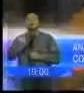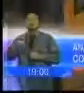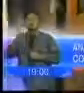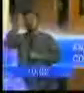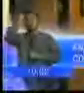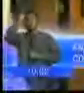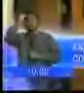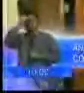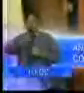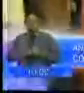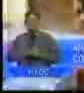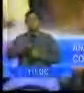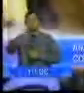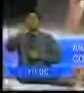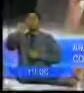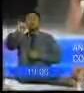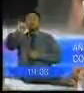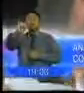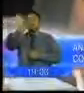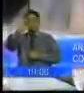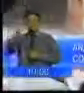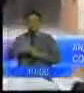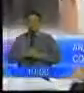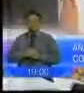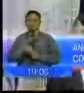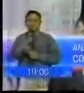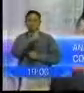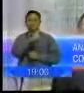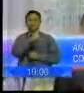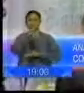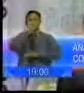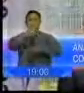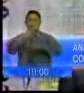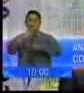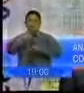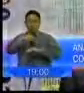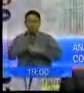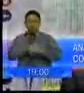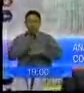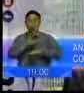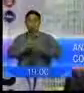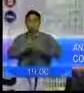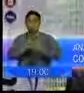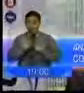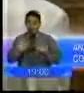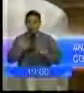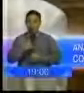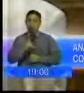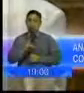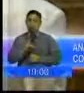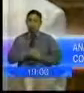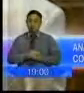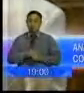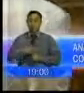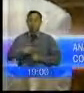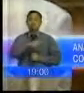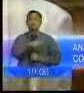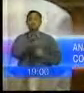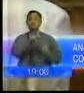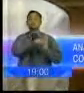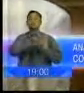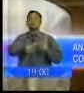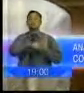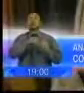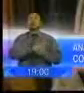ex vicepresidente Jorge Glass, no le eximirían al gerente de Telconet responsabilidad alguna en este caso, sostiene el experto jurídico